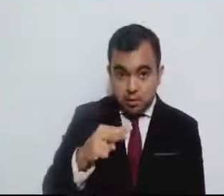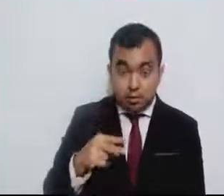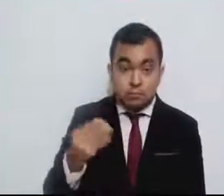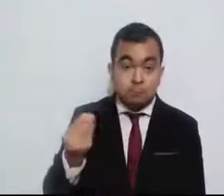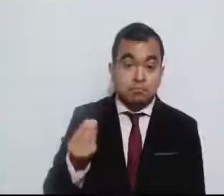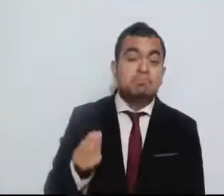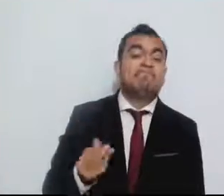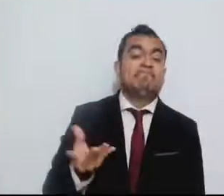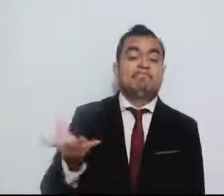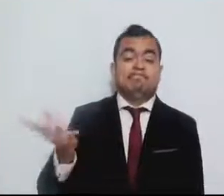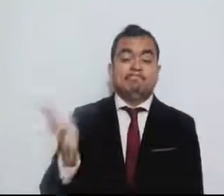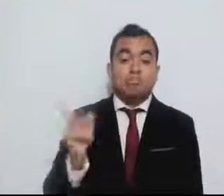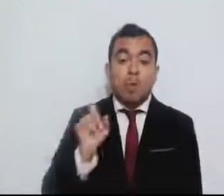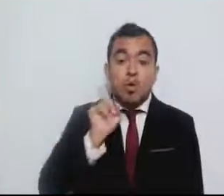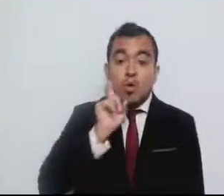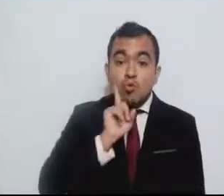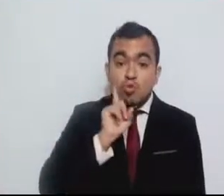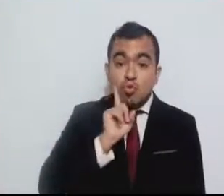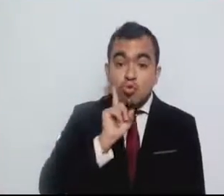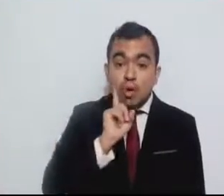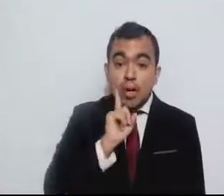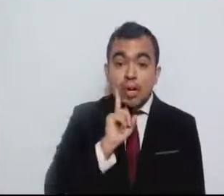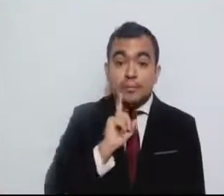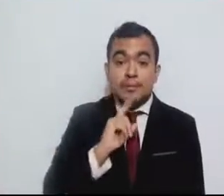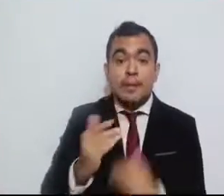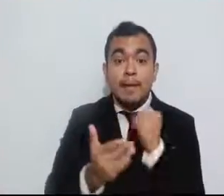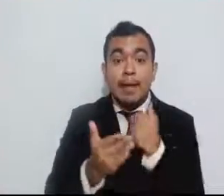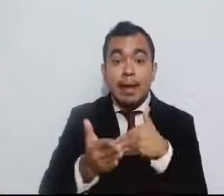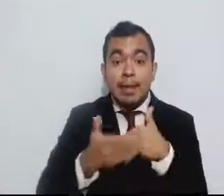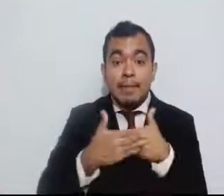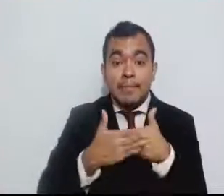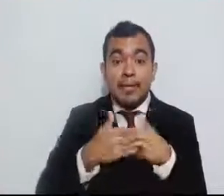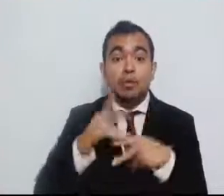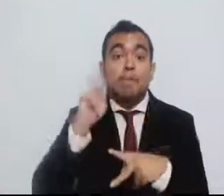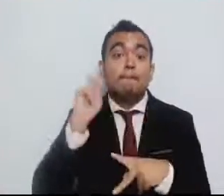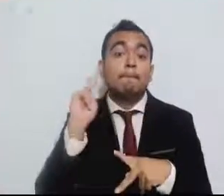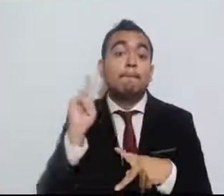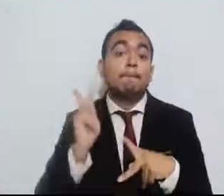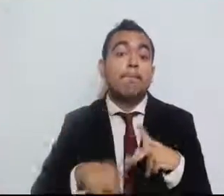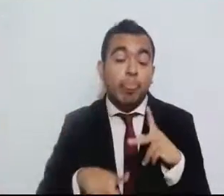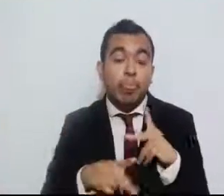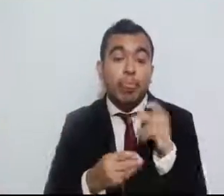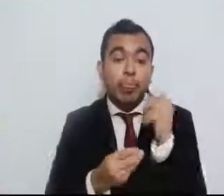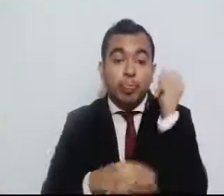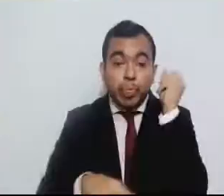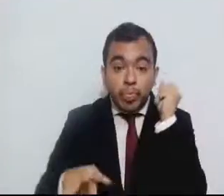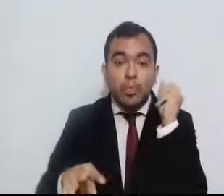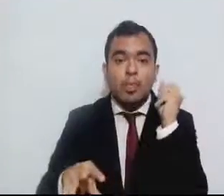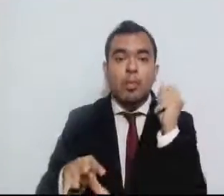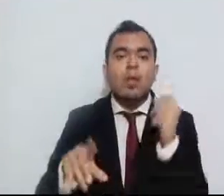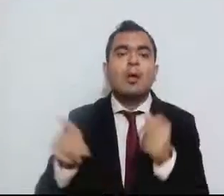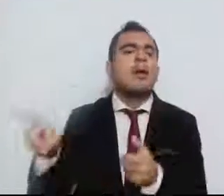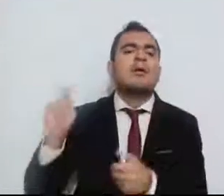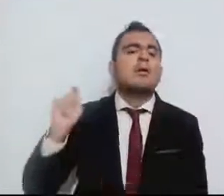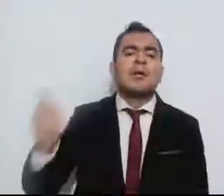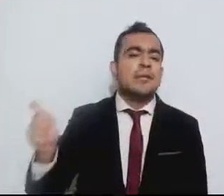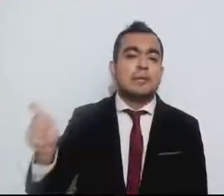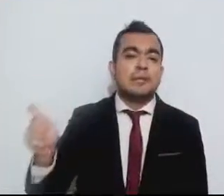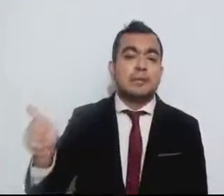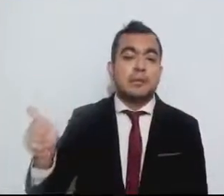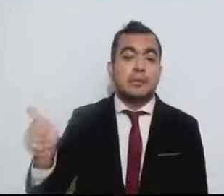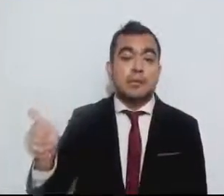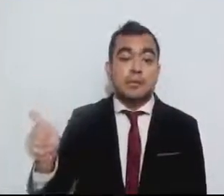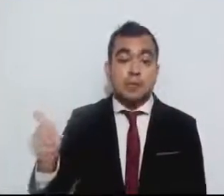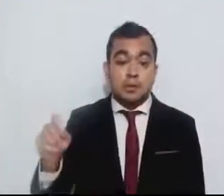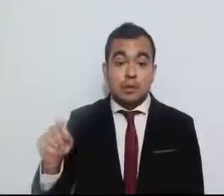que interrumpen su embarazo, la mayoría son mujeres que van del interior de la República,